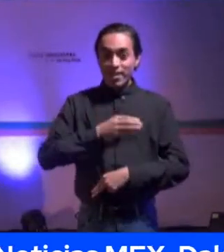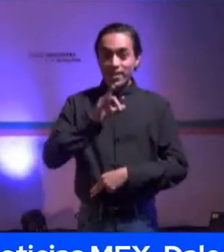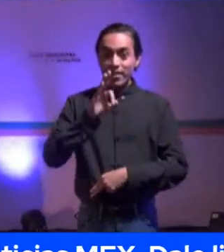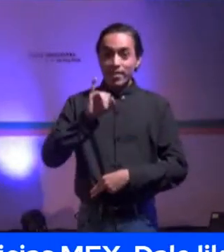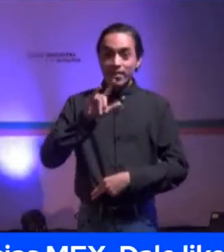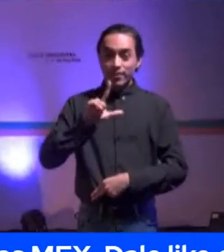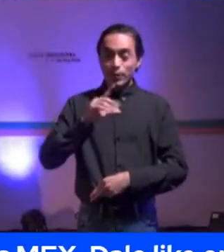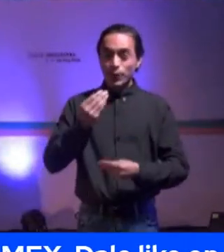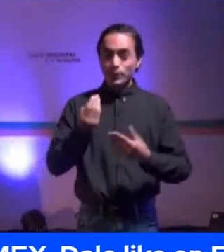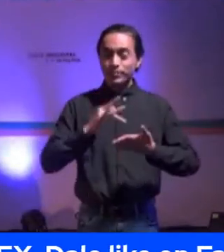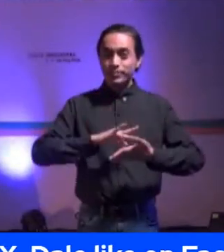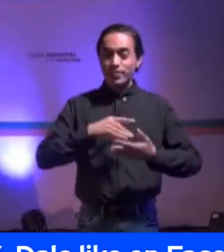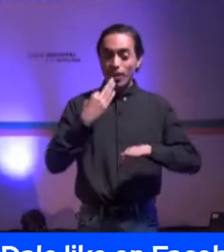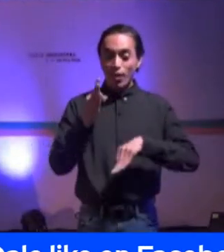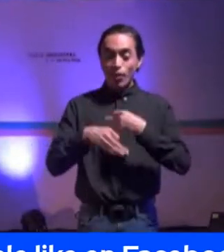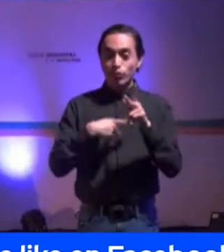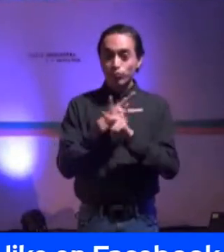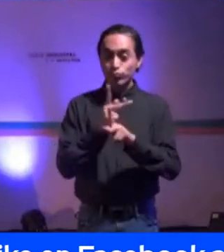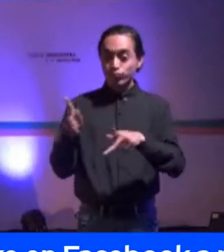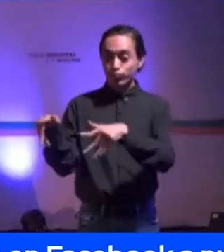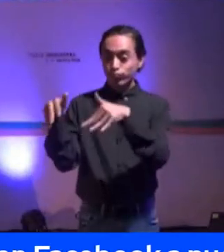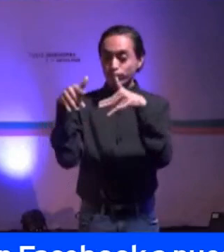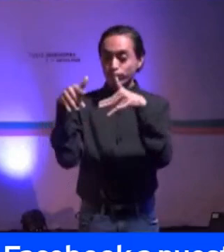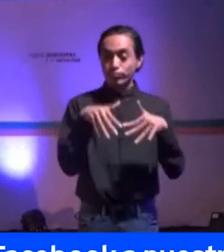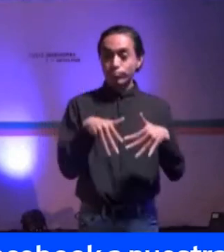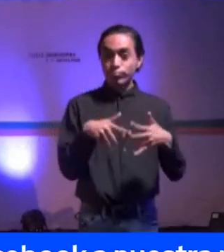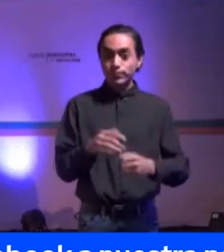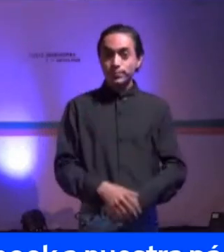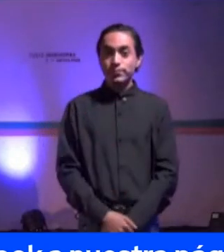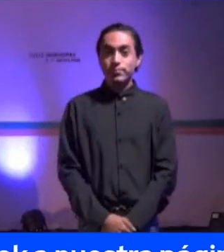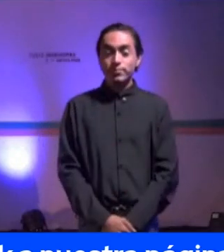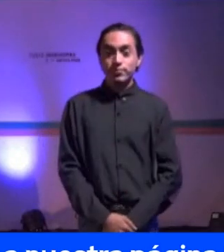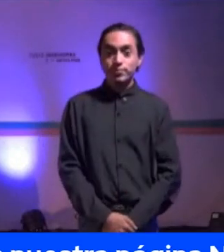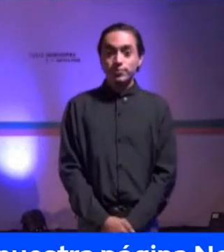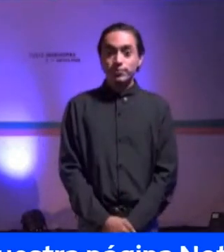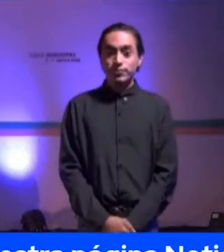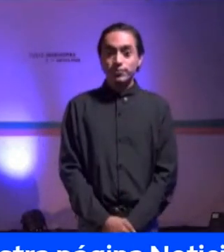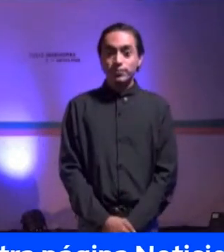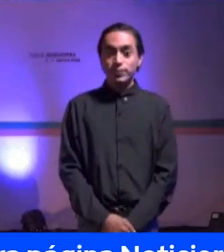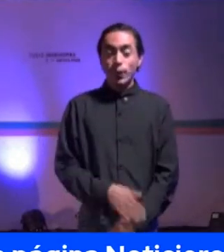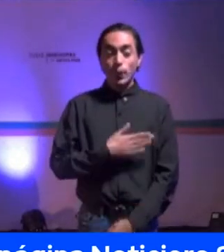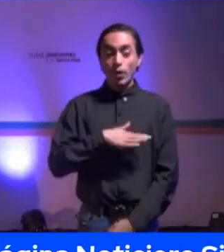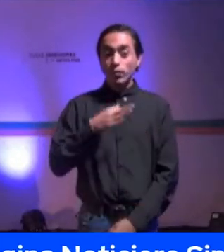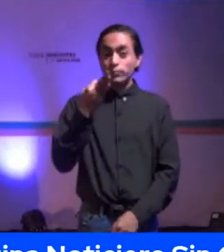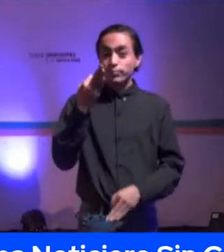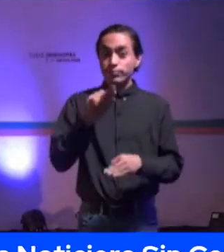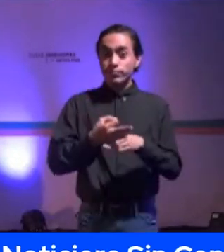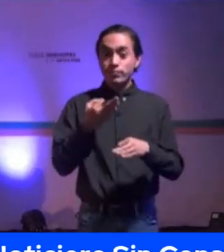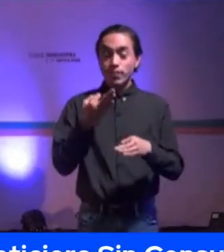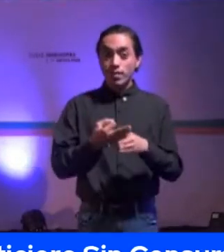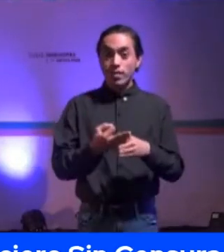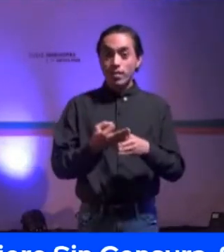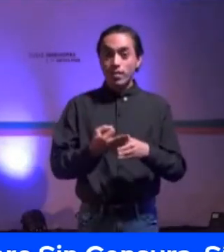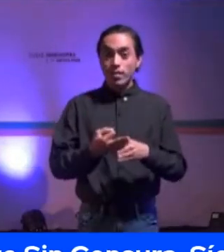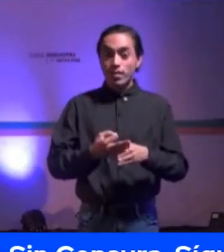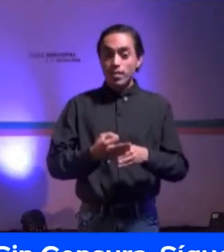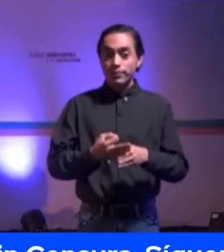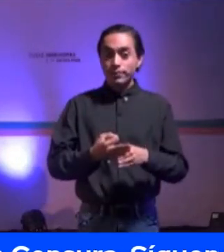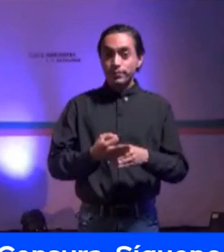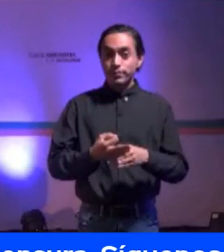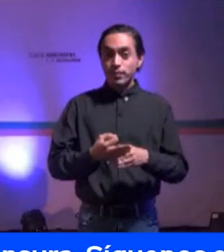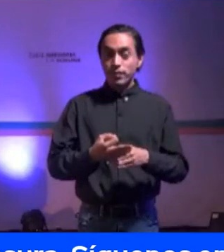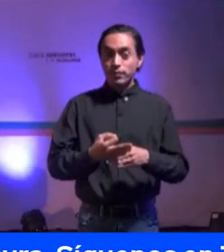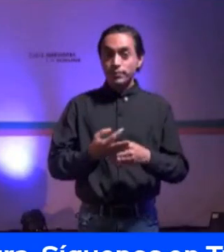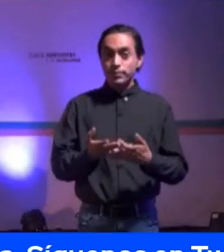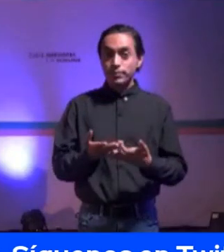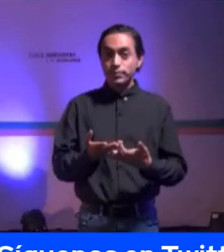del Libro. Muchas gracias a todos por su asistencia y antes que nada, primero lo primero, démosle un fuerte